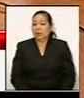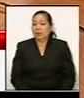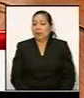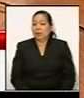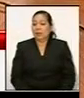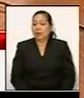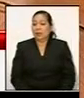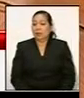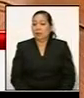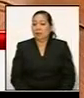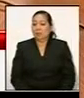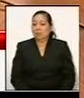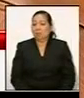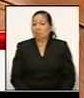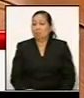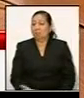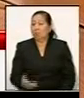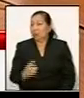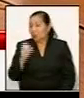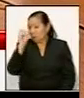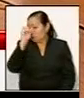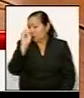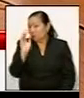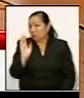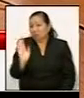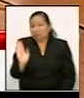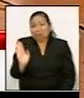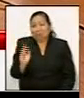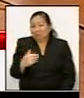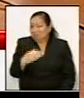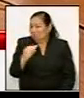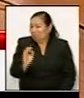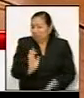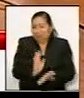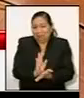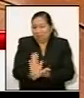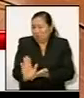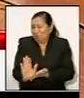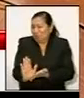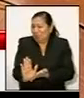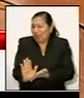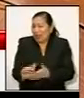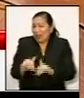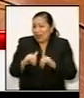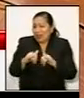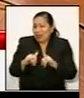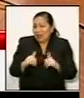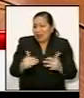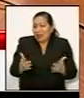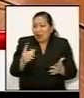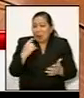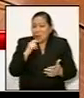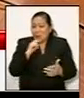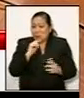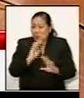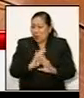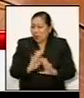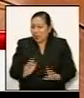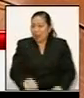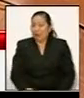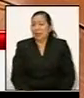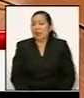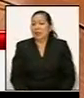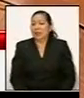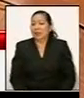bueno en realidad sin disfruta de opinión yo no creo que haya nadie que esté en contra de la igualdad de hombres y mujeres no no